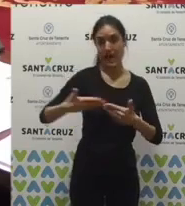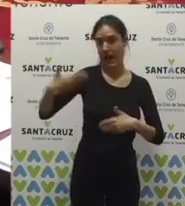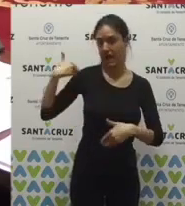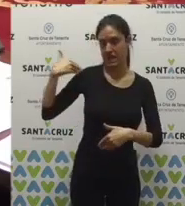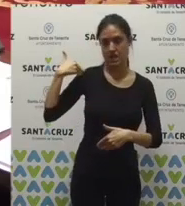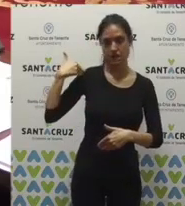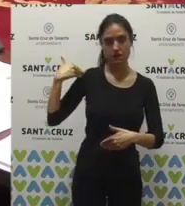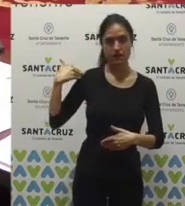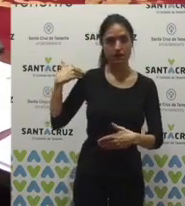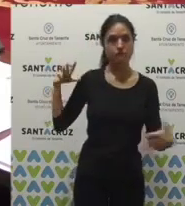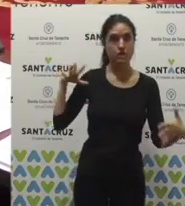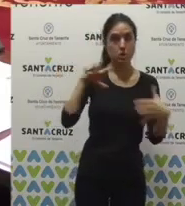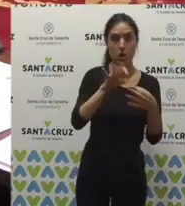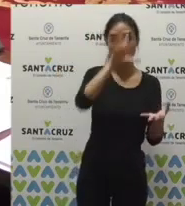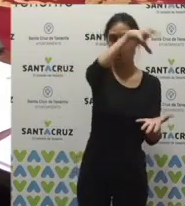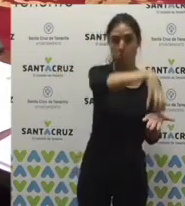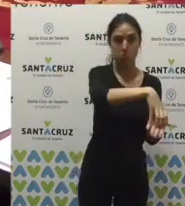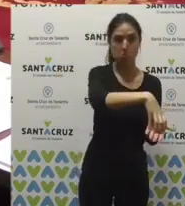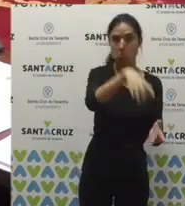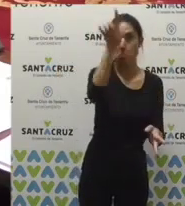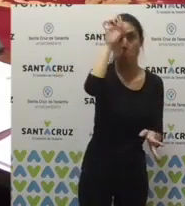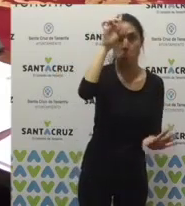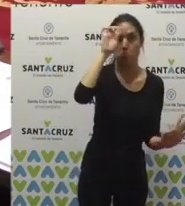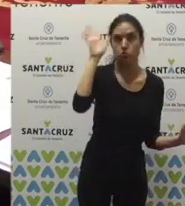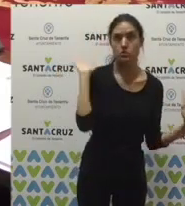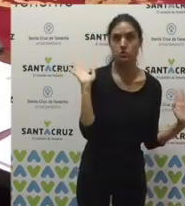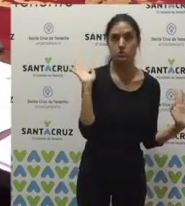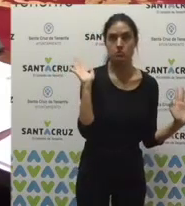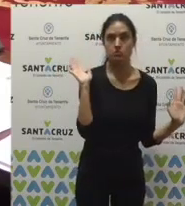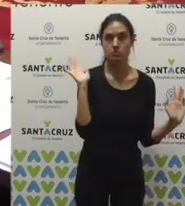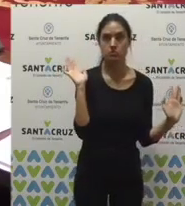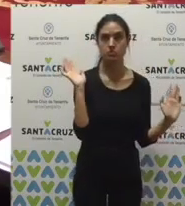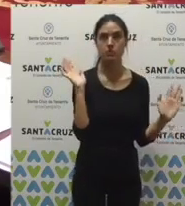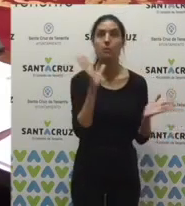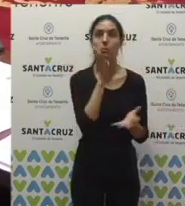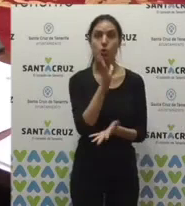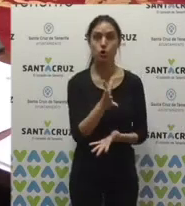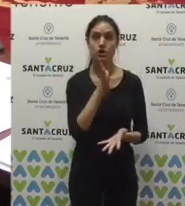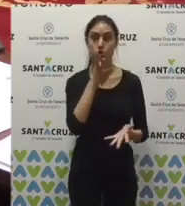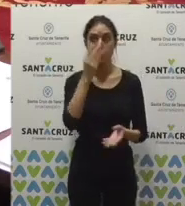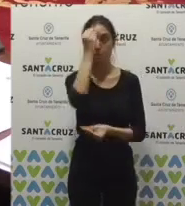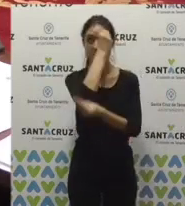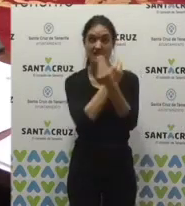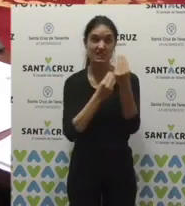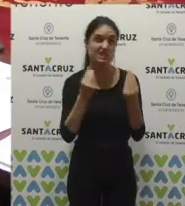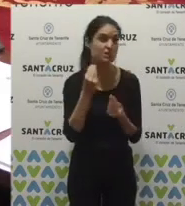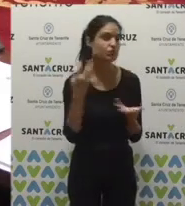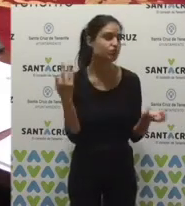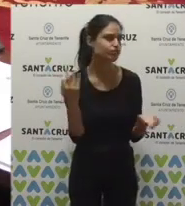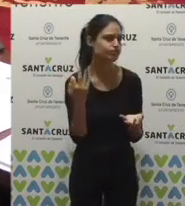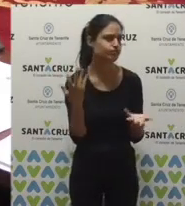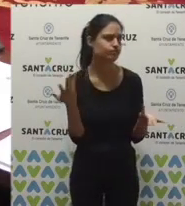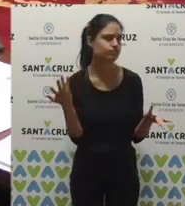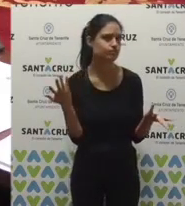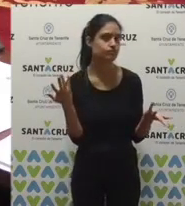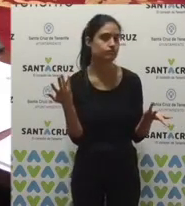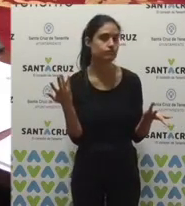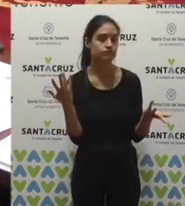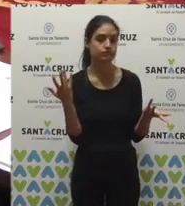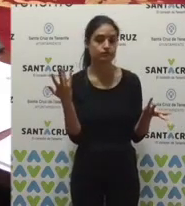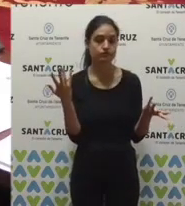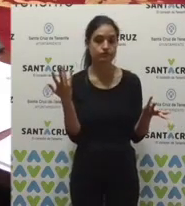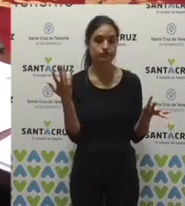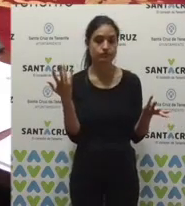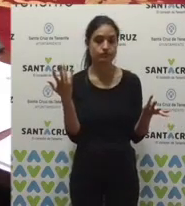esta instalación por lo tanto pensamos que no la idea que